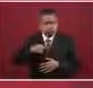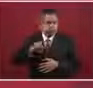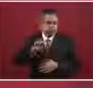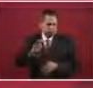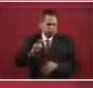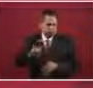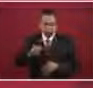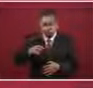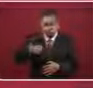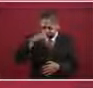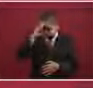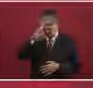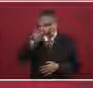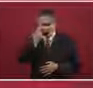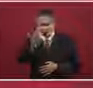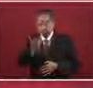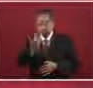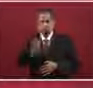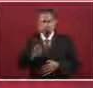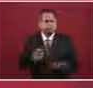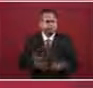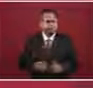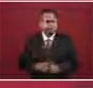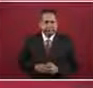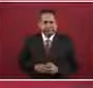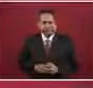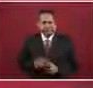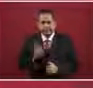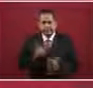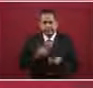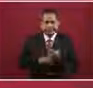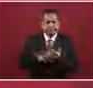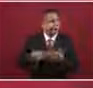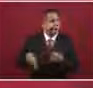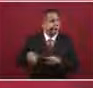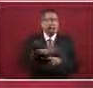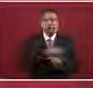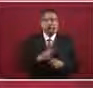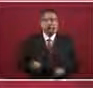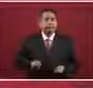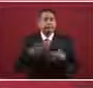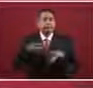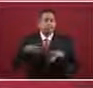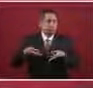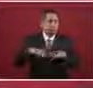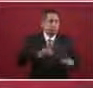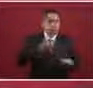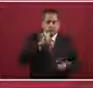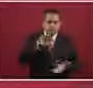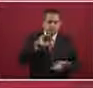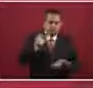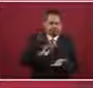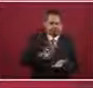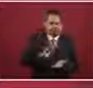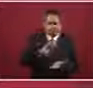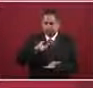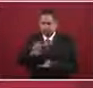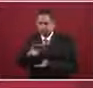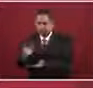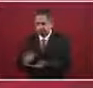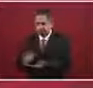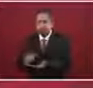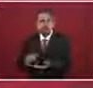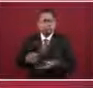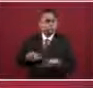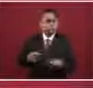dispuestos a que se reduzca el gasto en